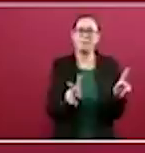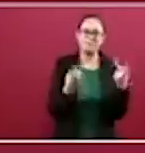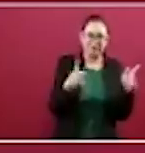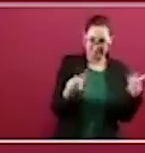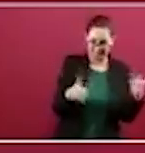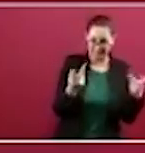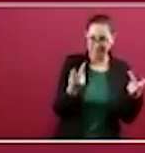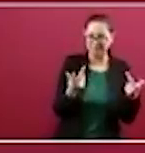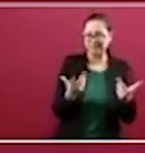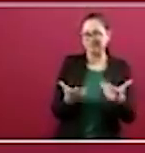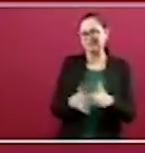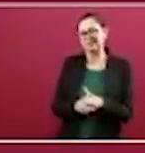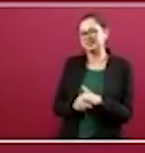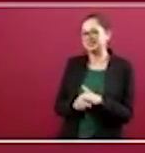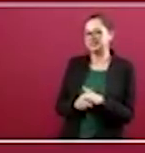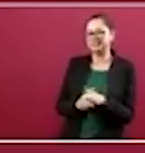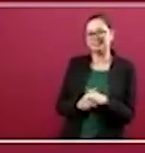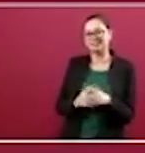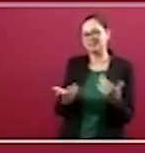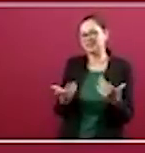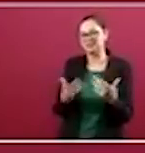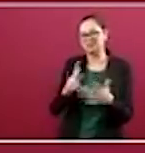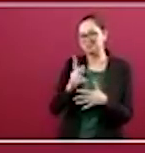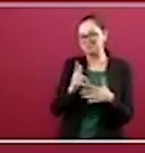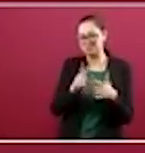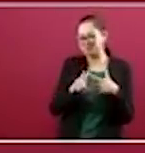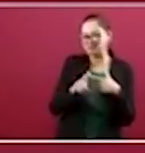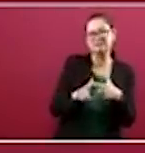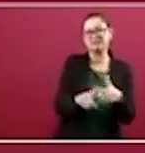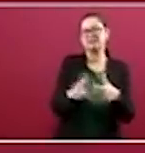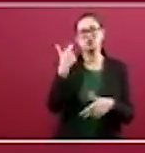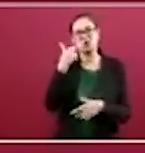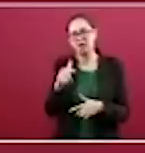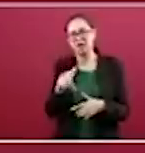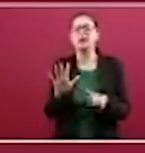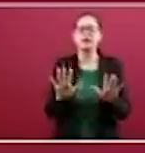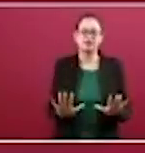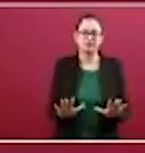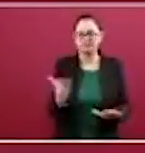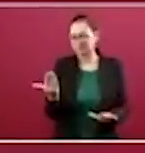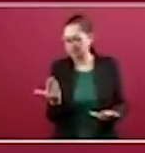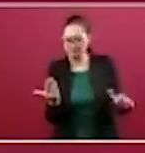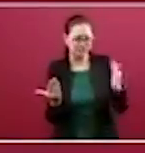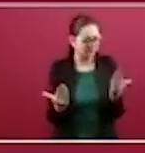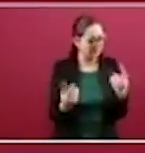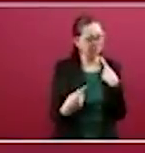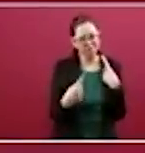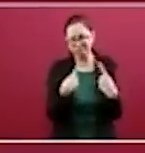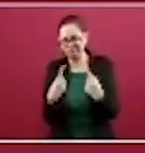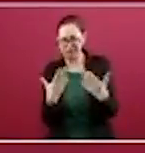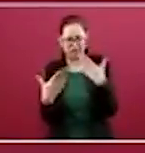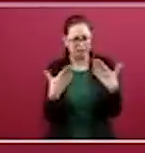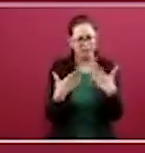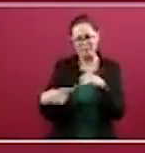que no quieren que se continúe con este programa. Nosotros vamos a analizar los pro, los contra,